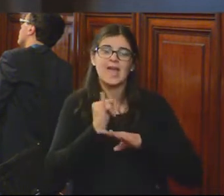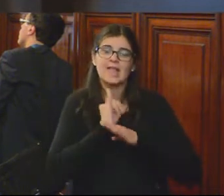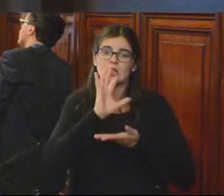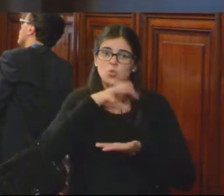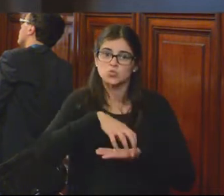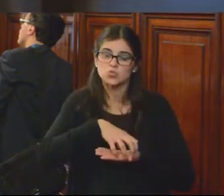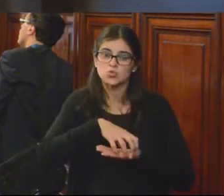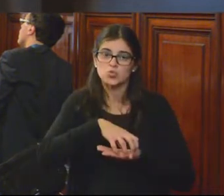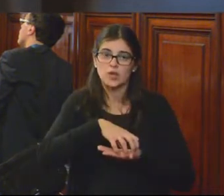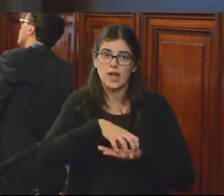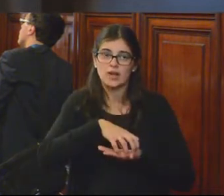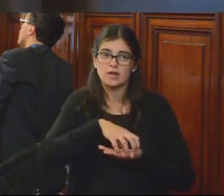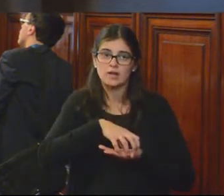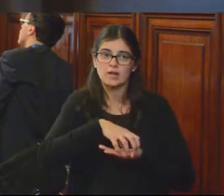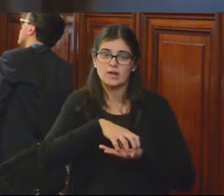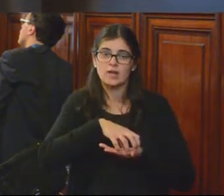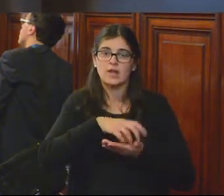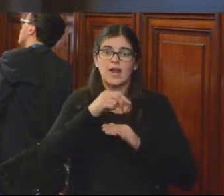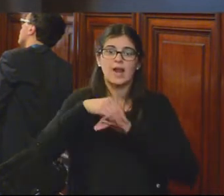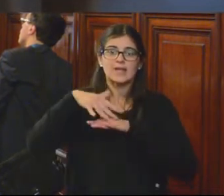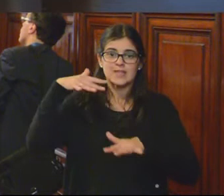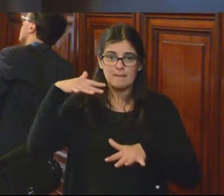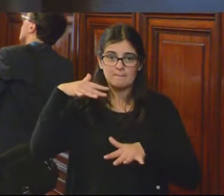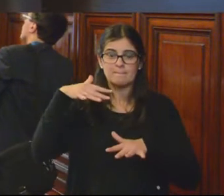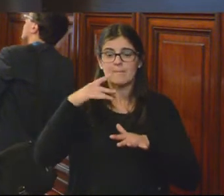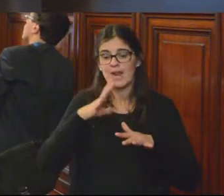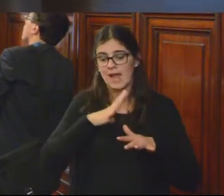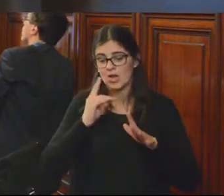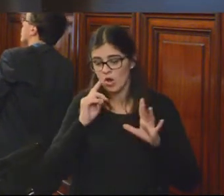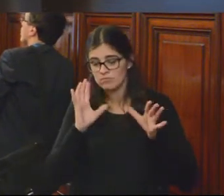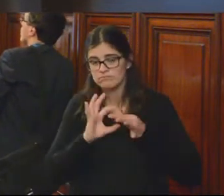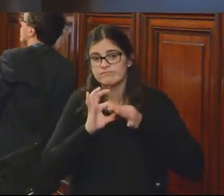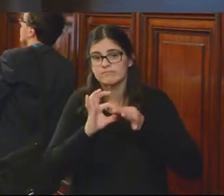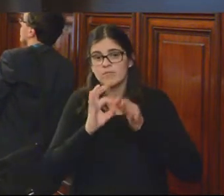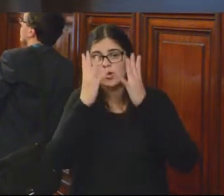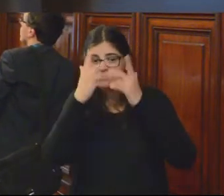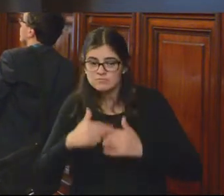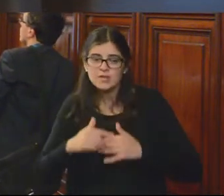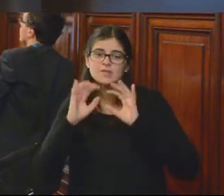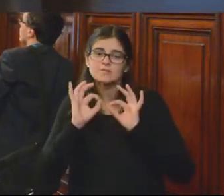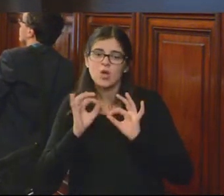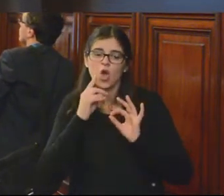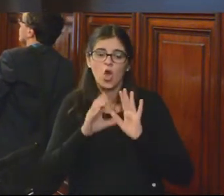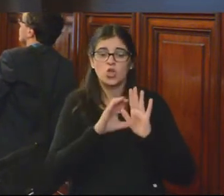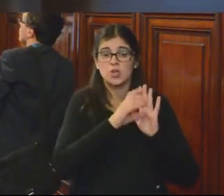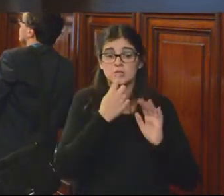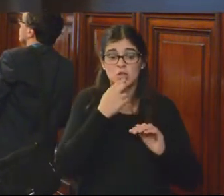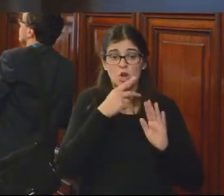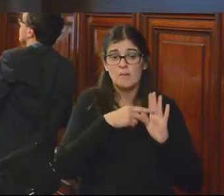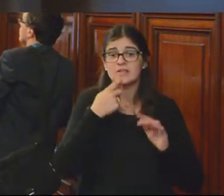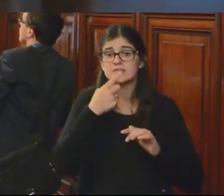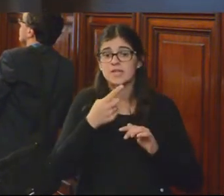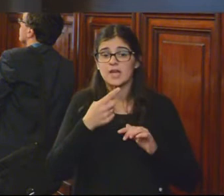institucional de la Asamblea Nacional Constituyente en armonía con los poderes públicos constituidos. Y entre las normas dice que todos los